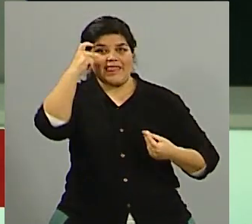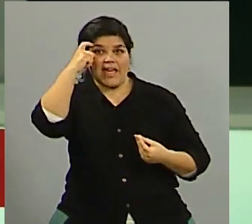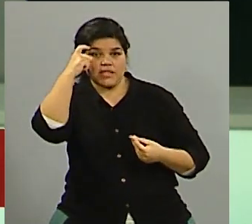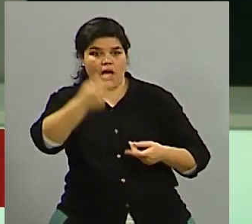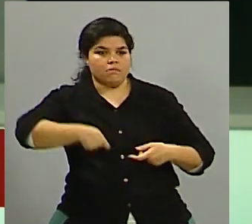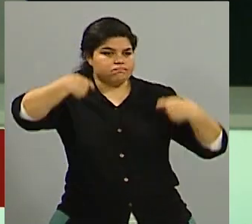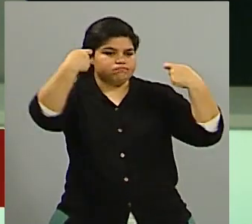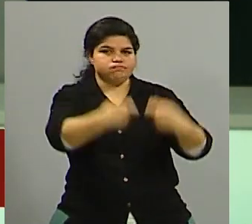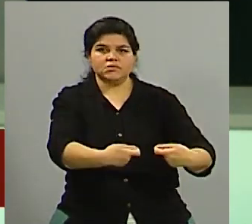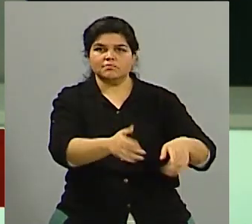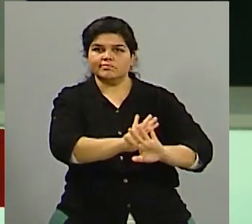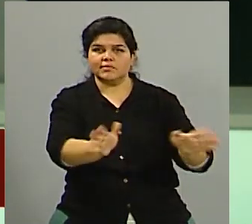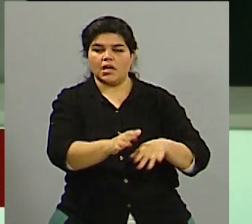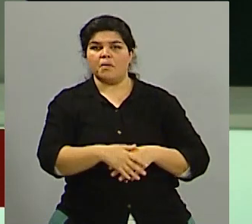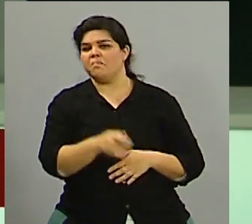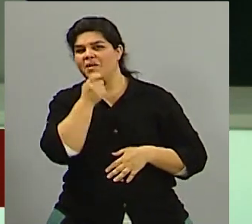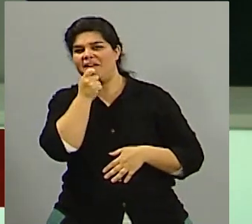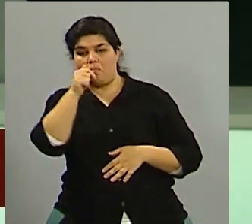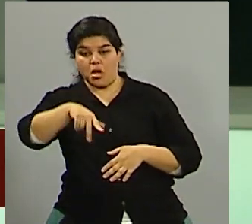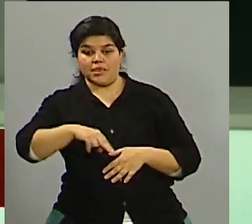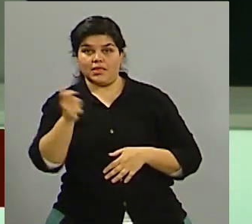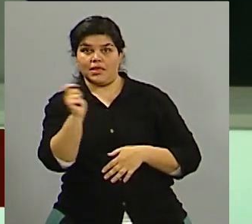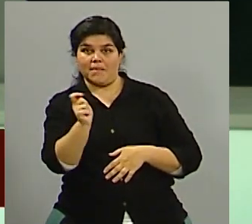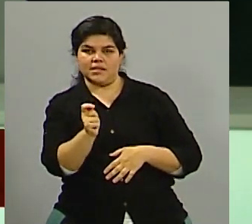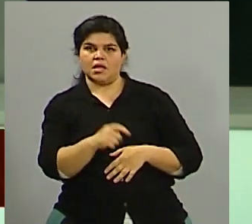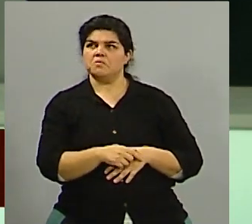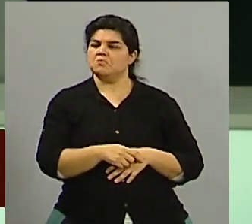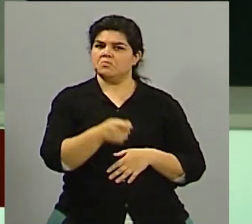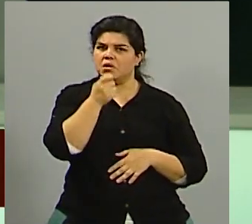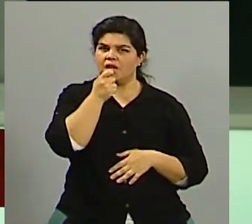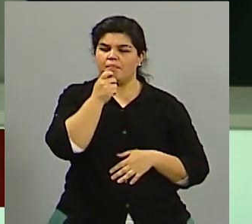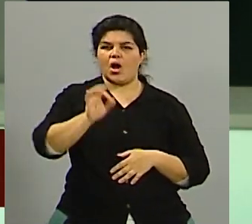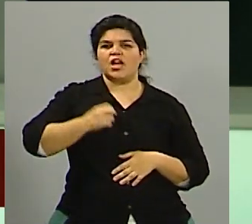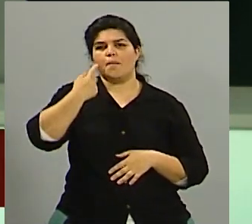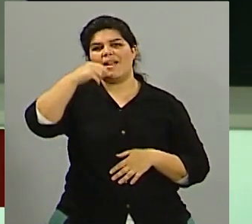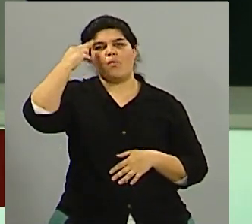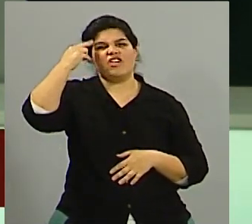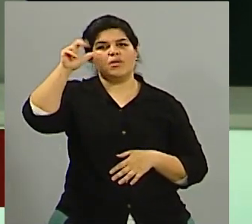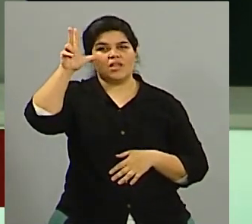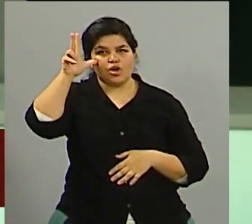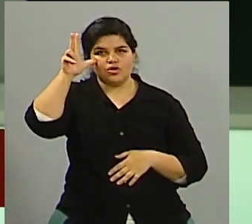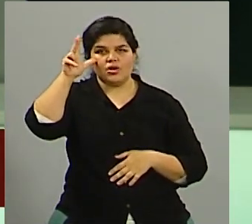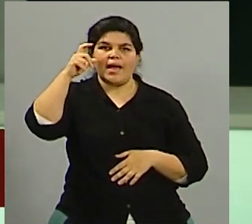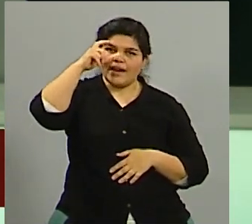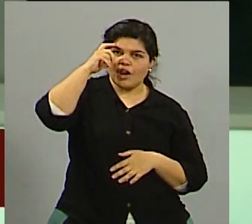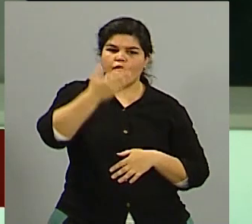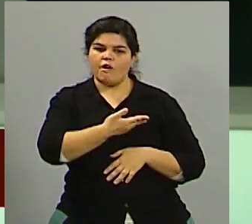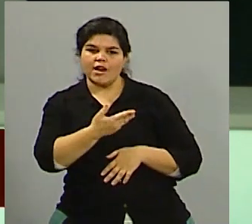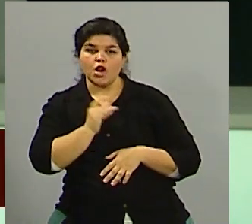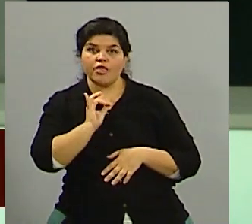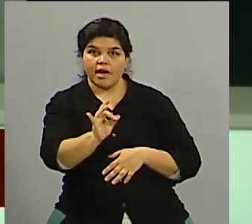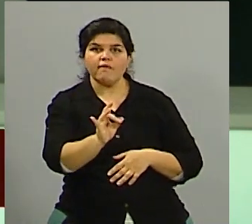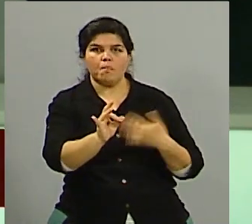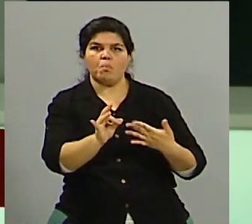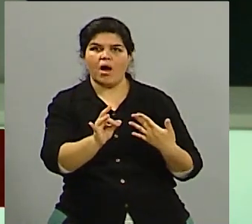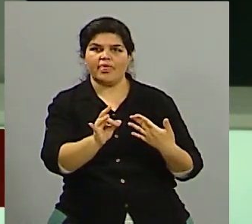mes voy a cancelar 2 meses, el enero y febrero del año 98. Bueno, permite realizar una